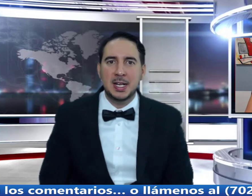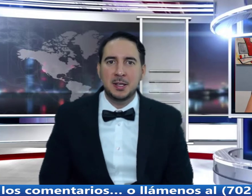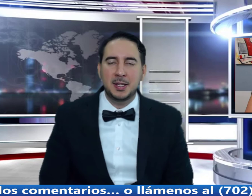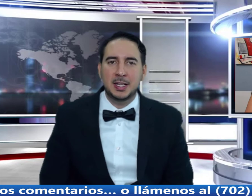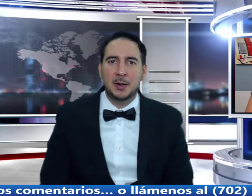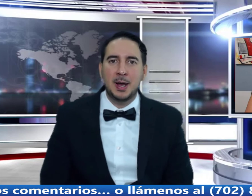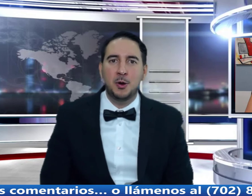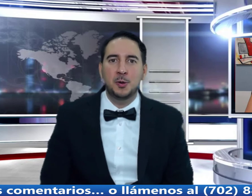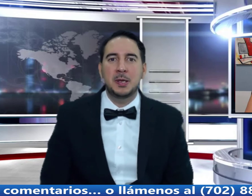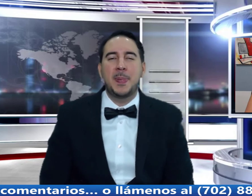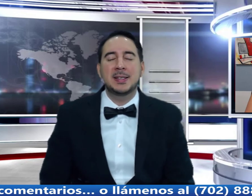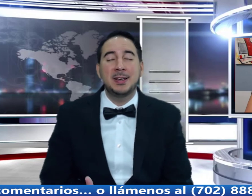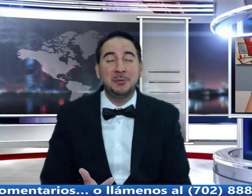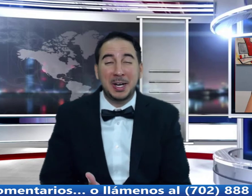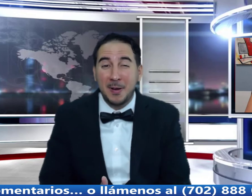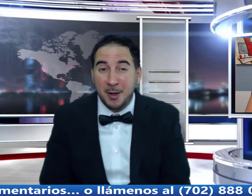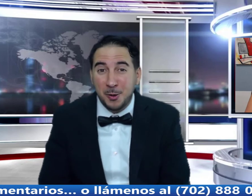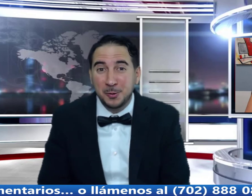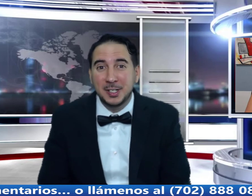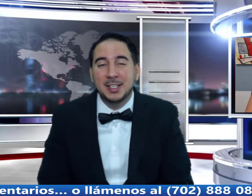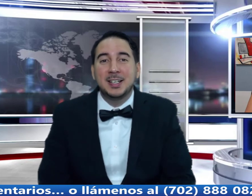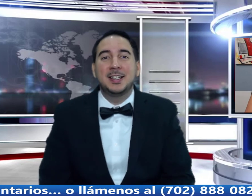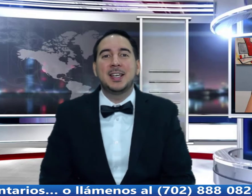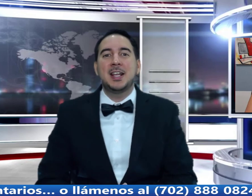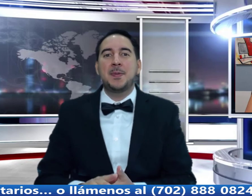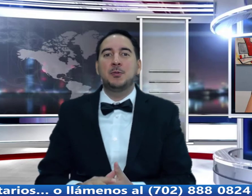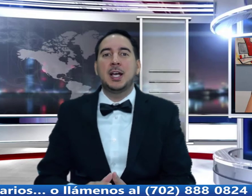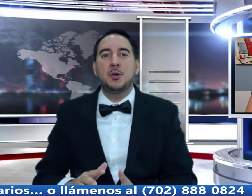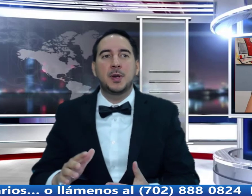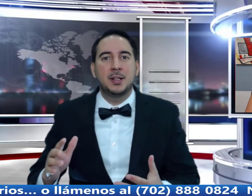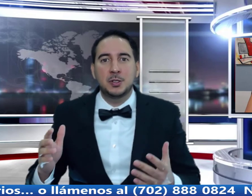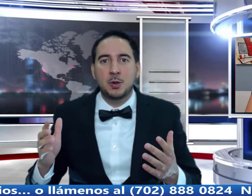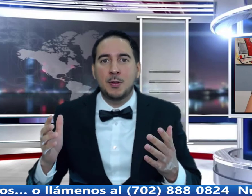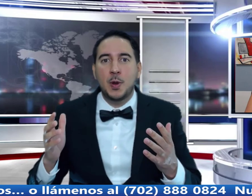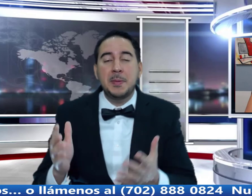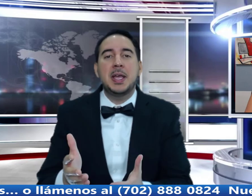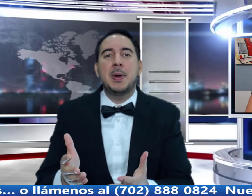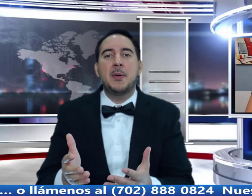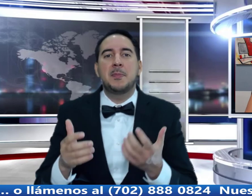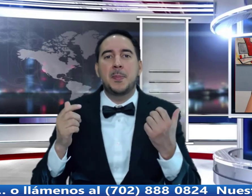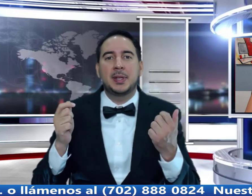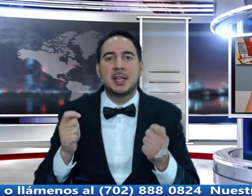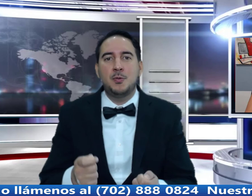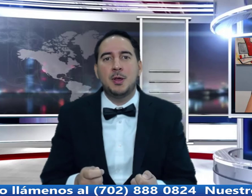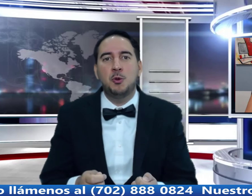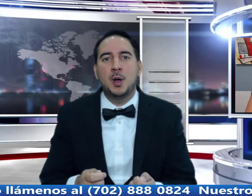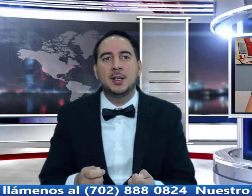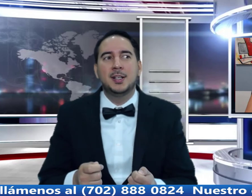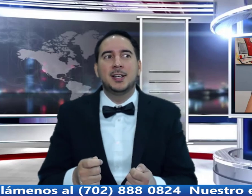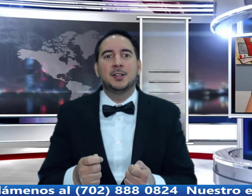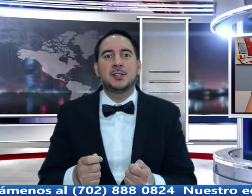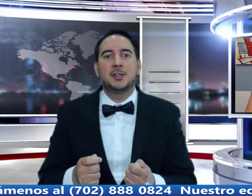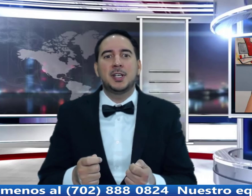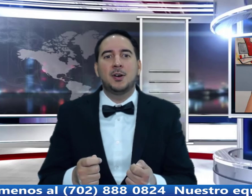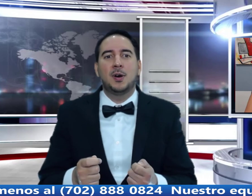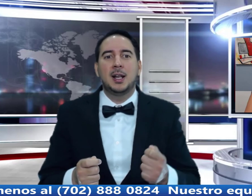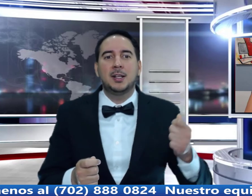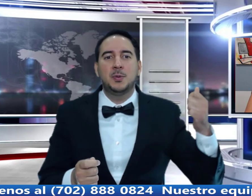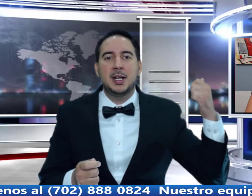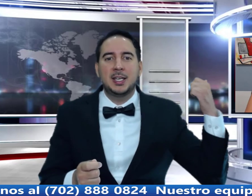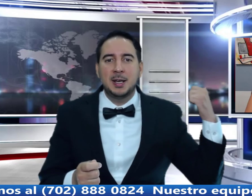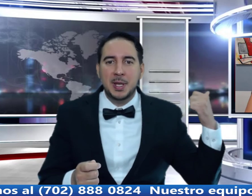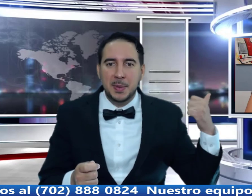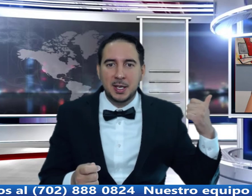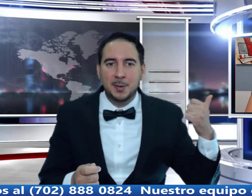compañera de trabajo y pasé un trabajo y era preguntando porque entonces cuando ella me llamaba tenía una duda entonces yo te digo